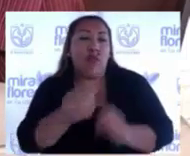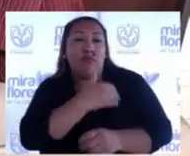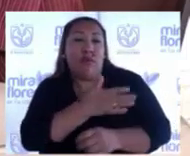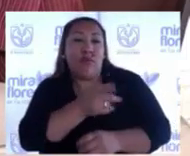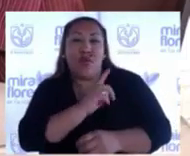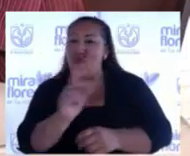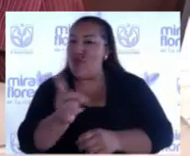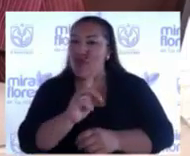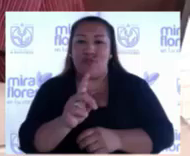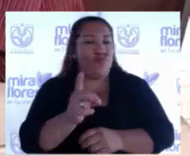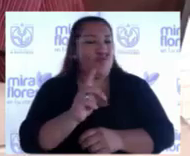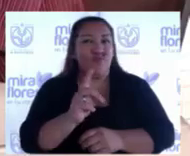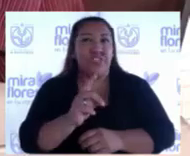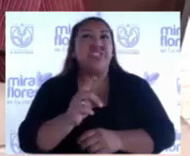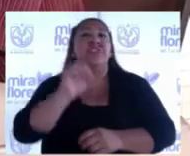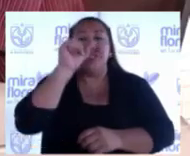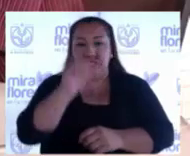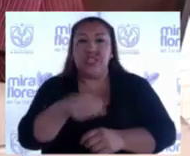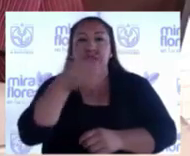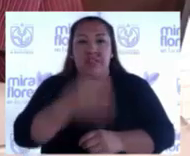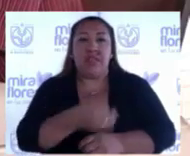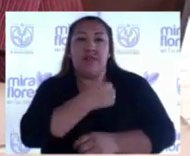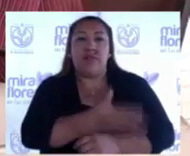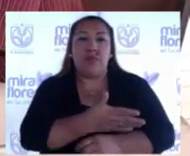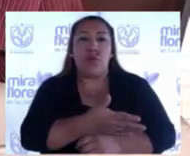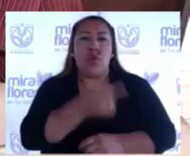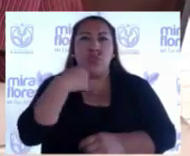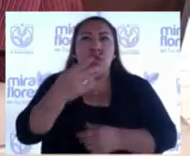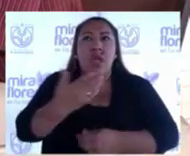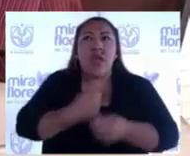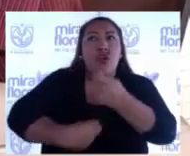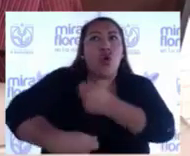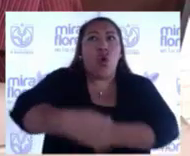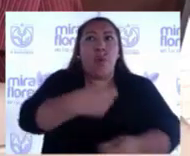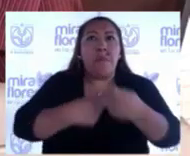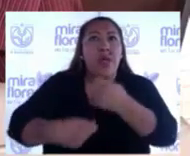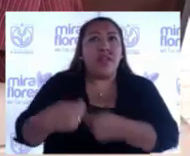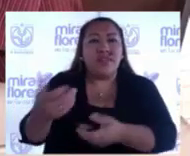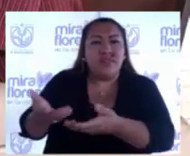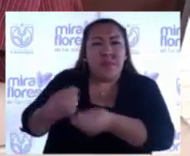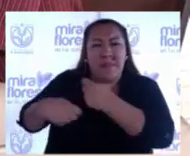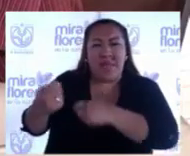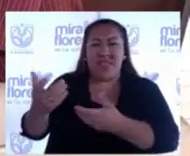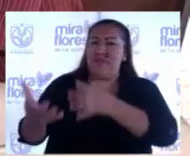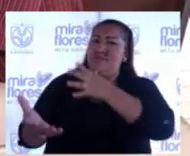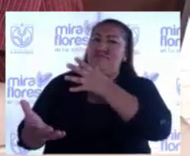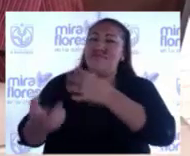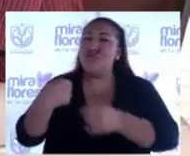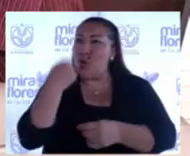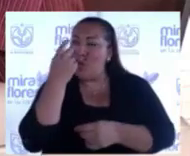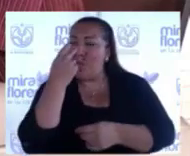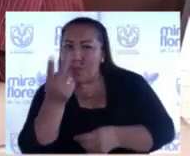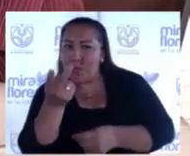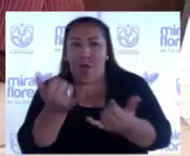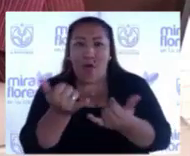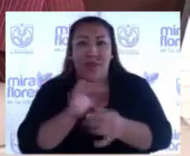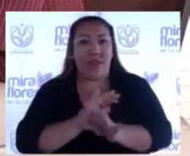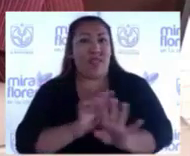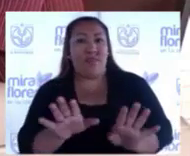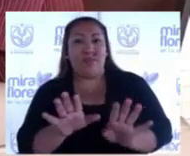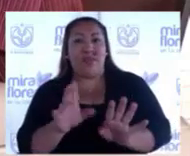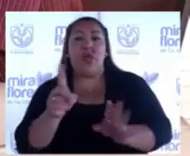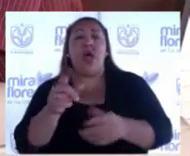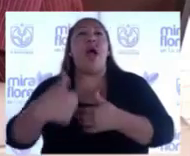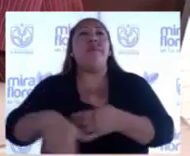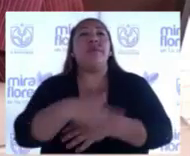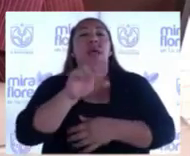son privilegios que tienen ciertos comercios. Y quiero informar que no solamente ahora es